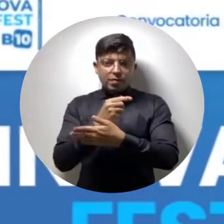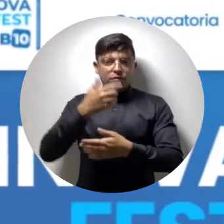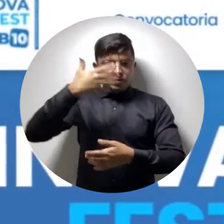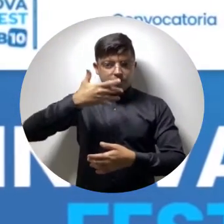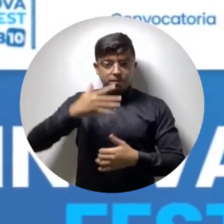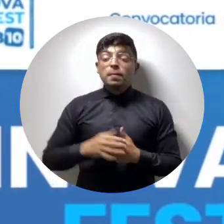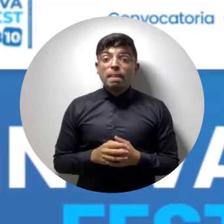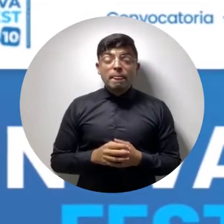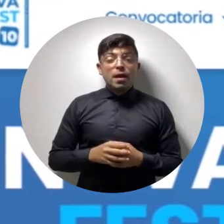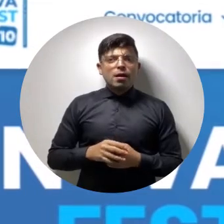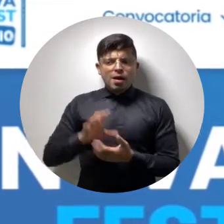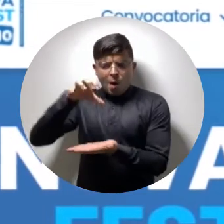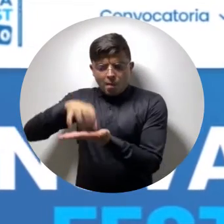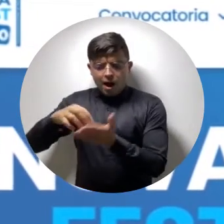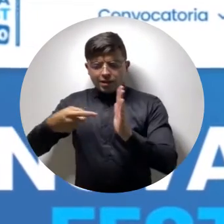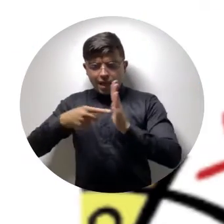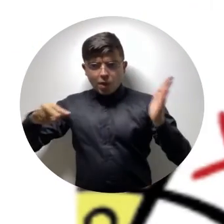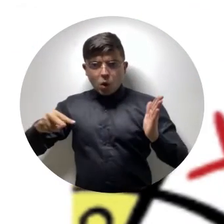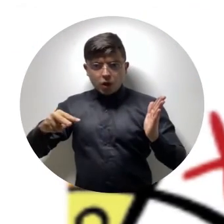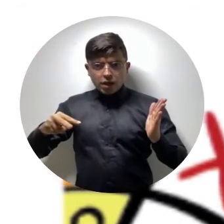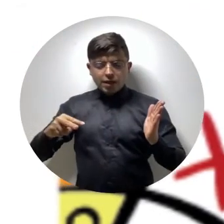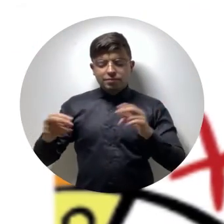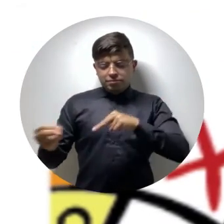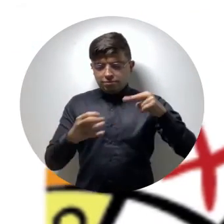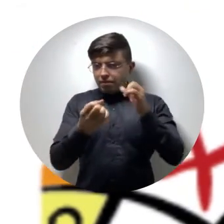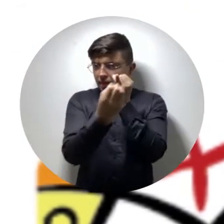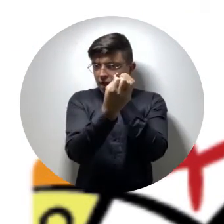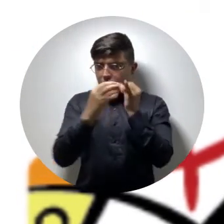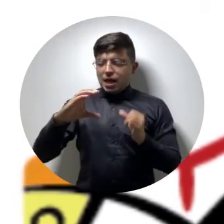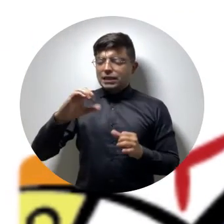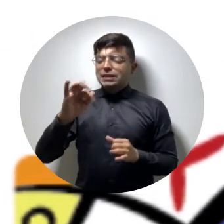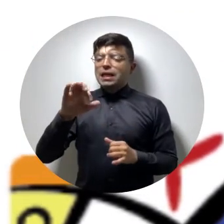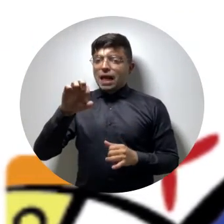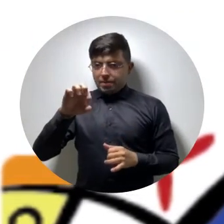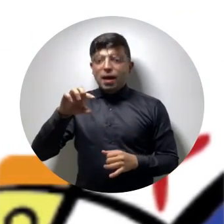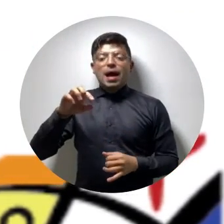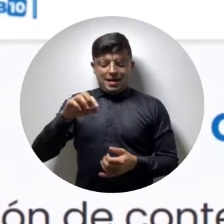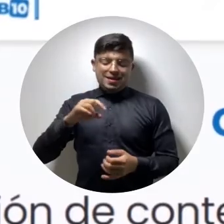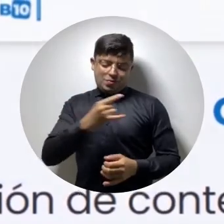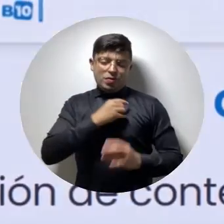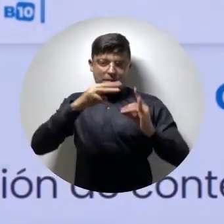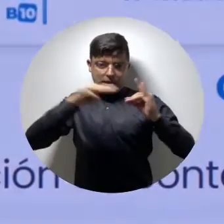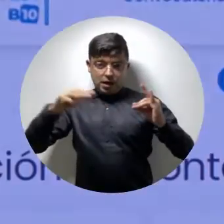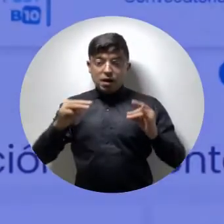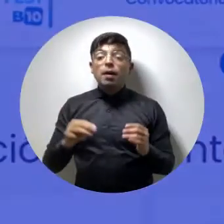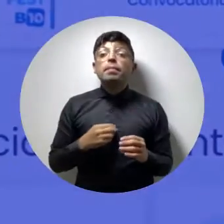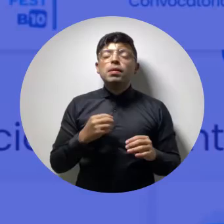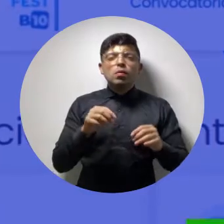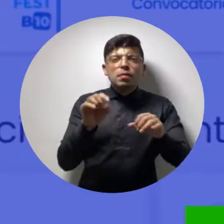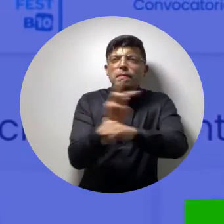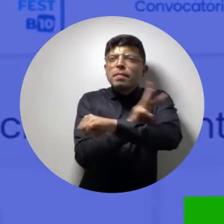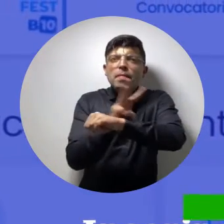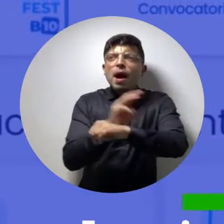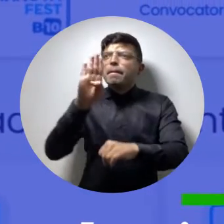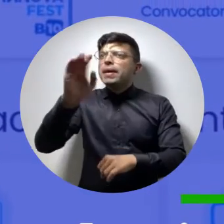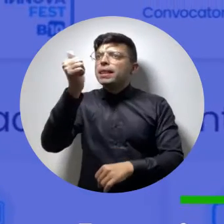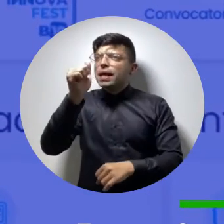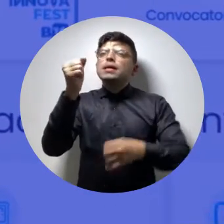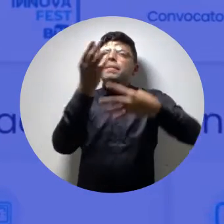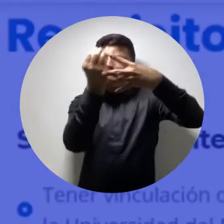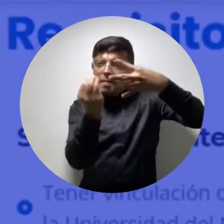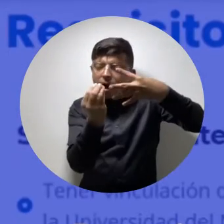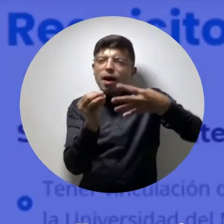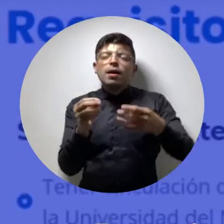es impulsado por el Centro de Tecnologías Educativas y Pedagógicas CETEP de UniMagdalena y en el portal de Bloque 10 se encuentran